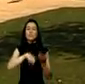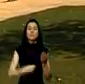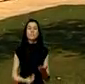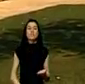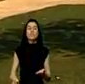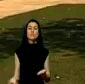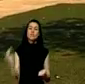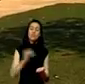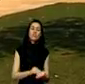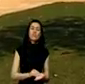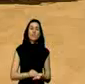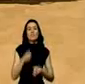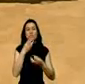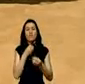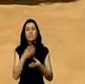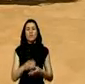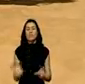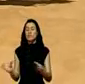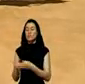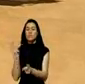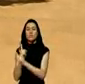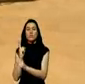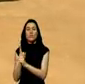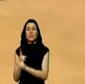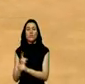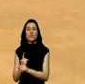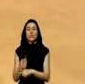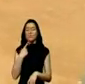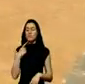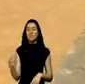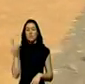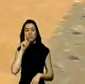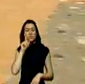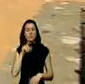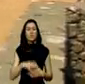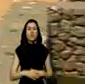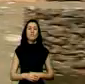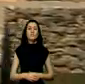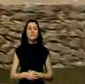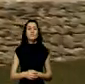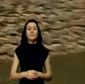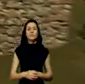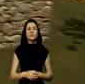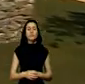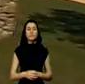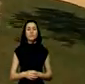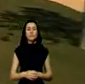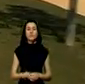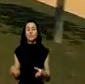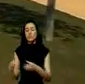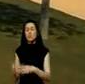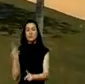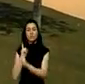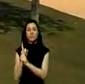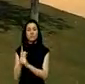y ha querido desmentir las acusaciones de la oposición sobre las suposiciones que en las últimas semanas se han lanzado sobre la adjudicación. Los grupos municipales